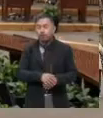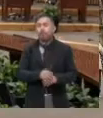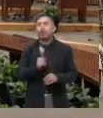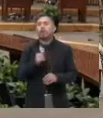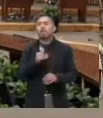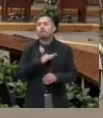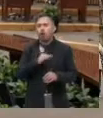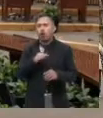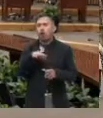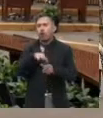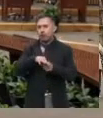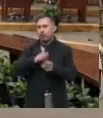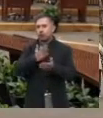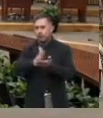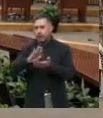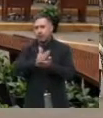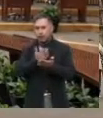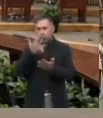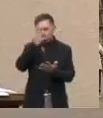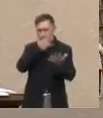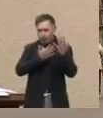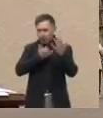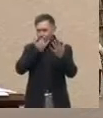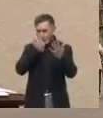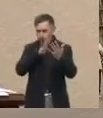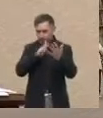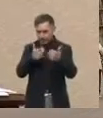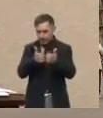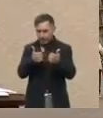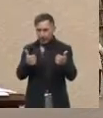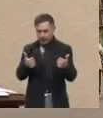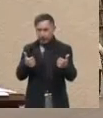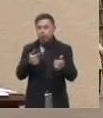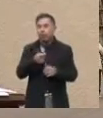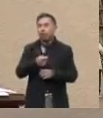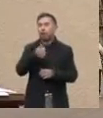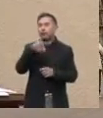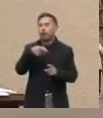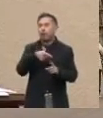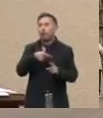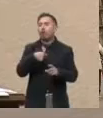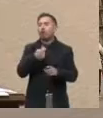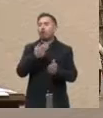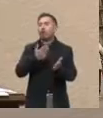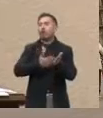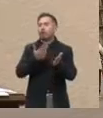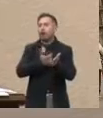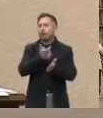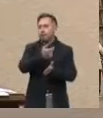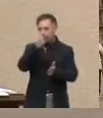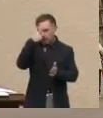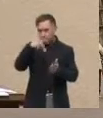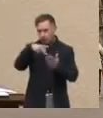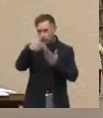dos votaciones para que no haya confusión. Primero, para homologar la sanción económica al proyecto